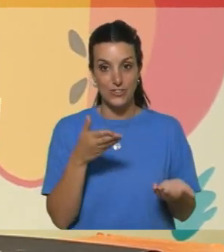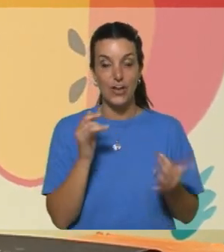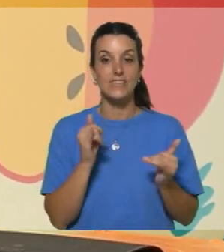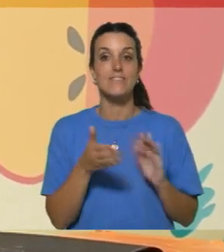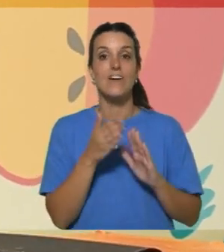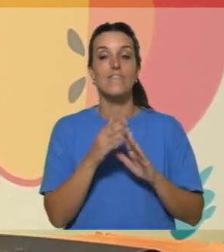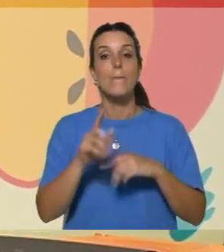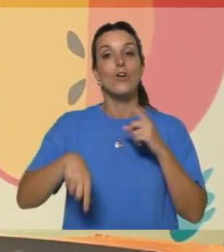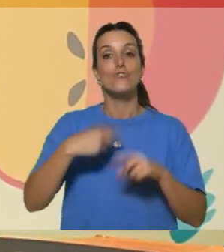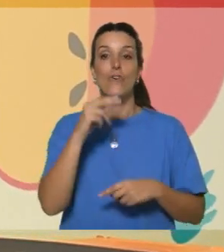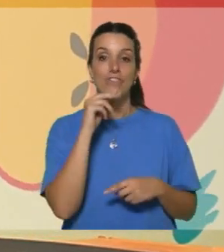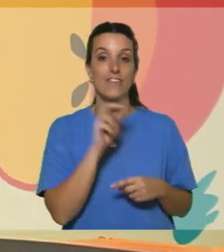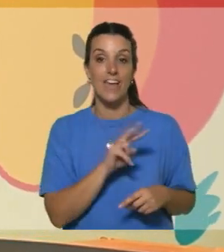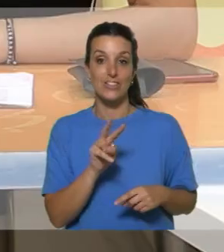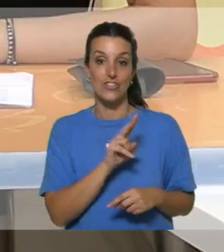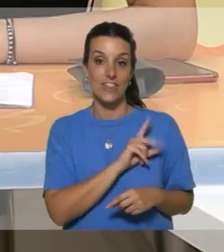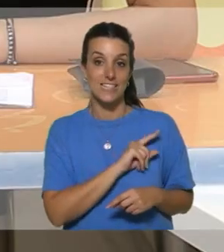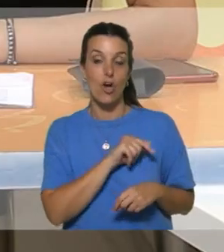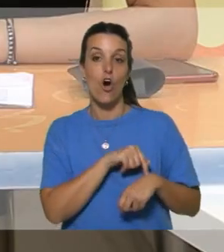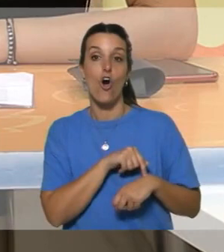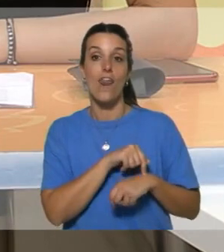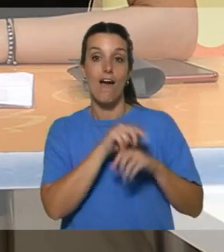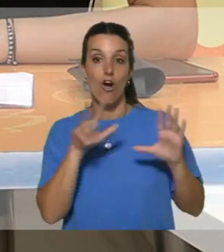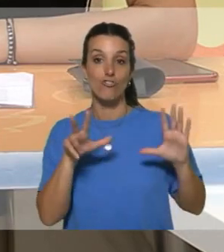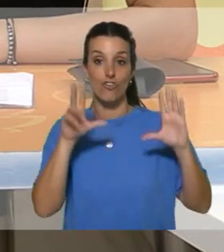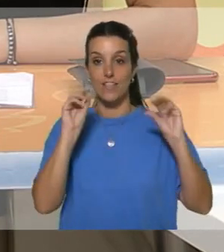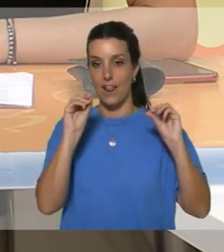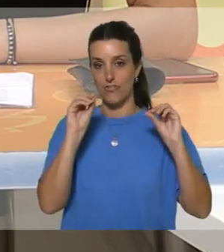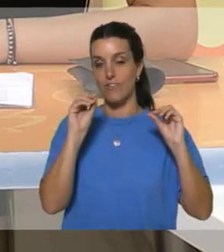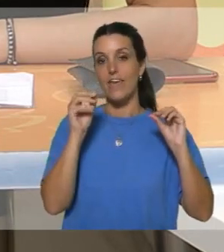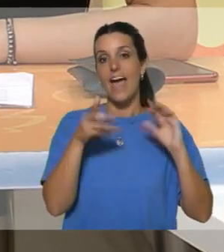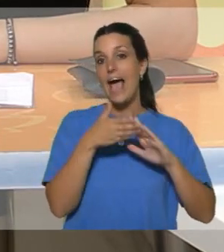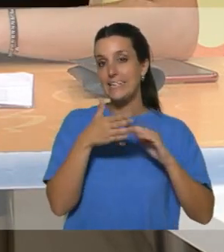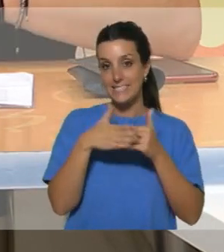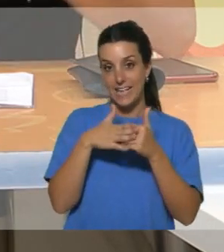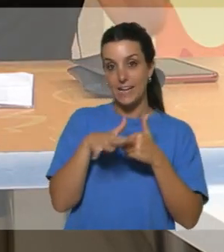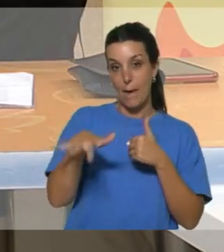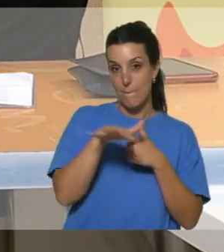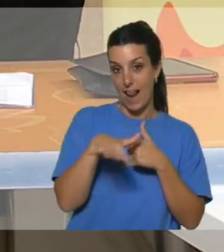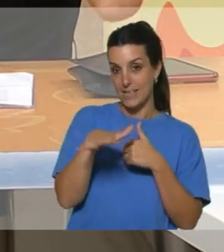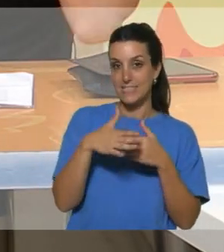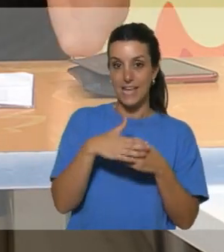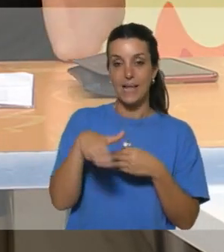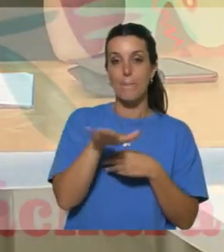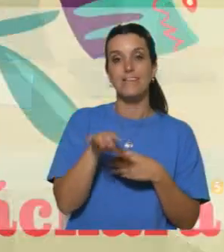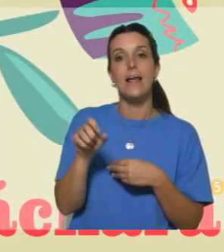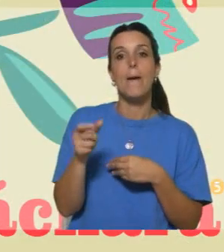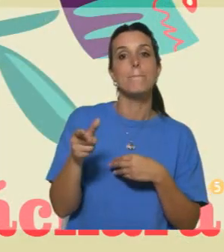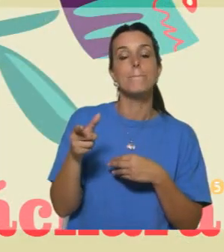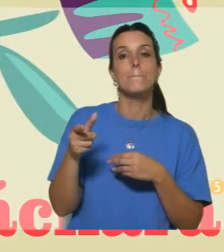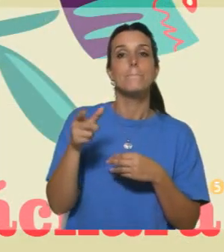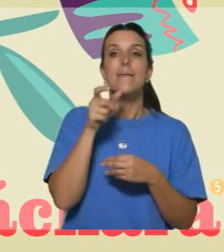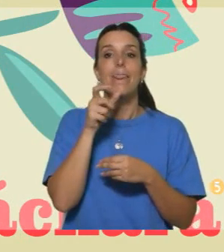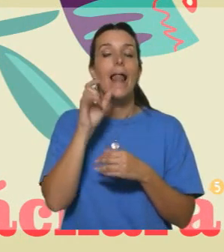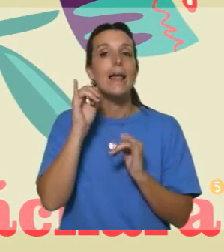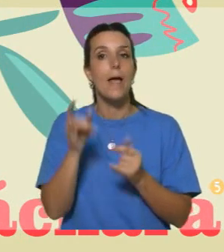la invitación para el próximo viernes 22 de diciembre. El viernes después de las 8 de la noche, allí cerquita de la plaza de Las Piedras. De la plaza de Las Piedras. Y además